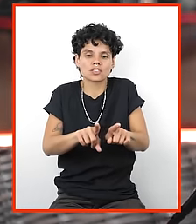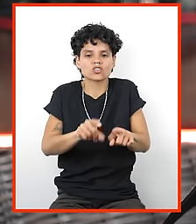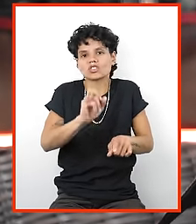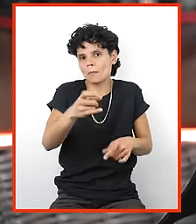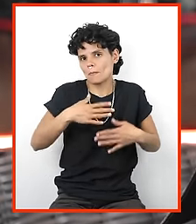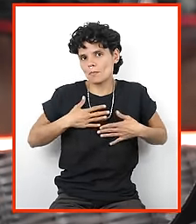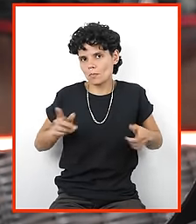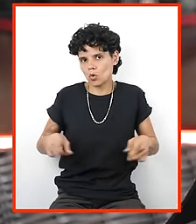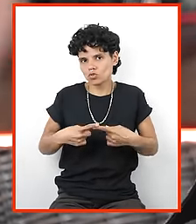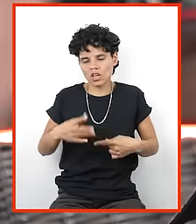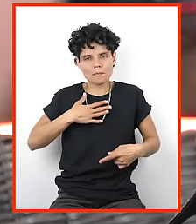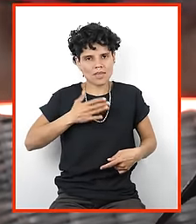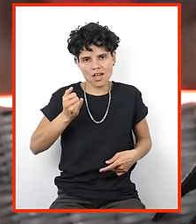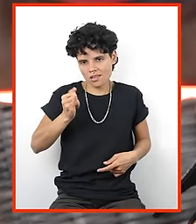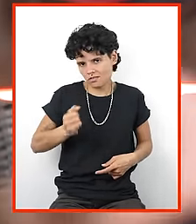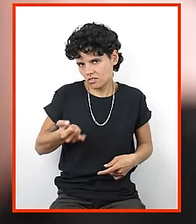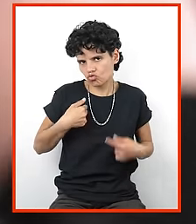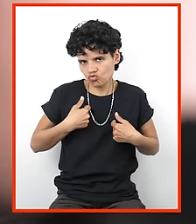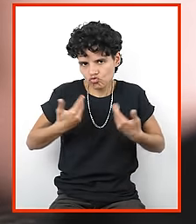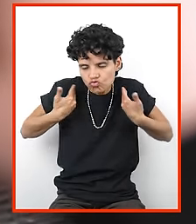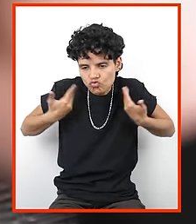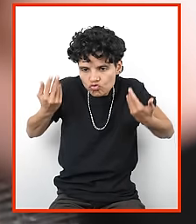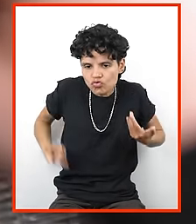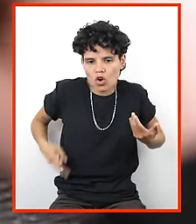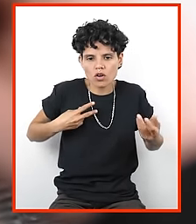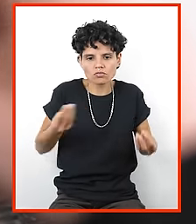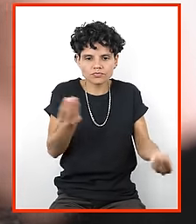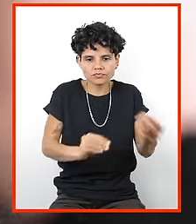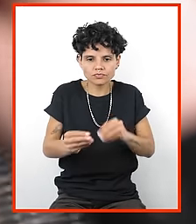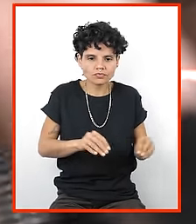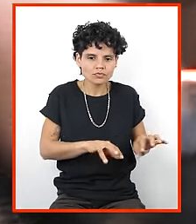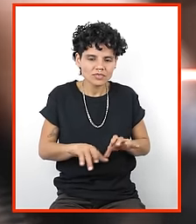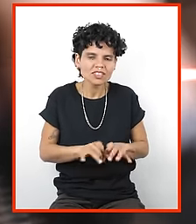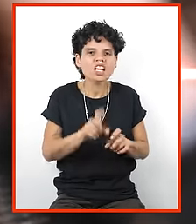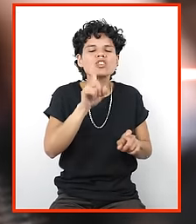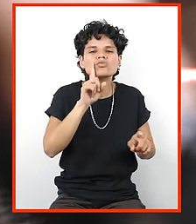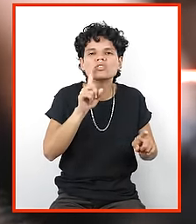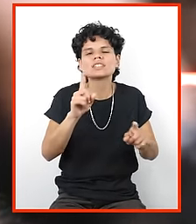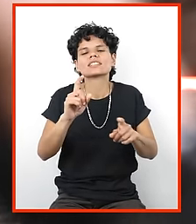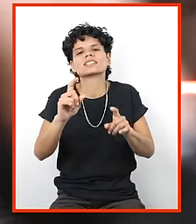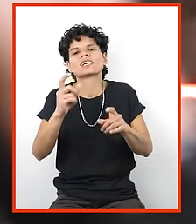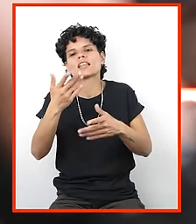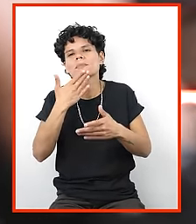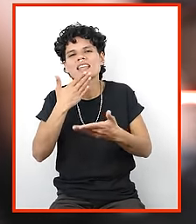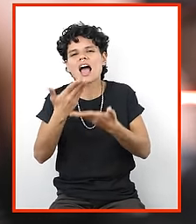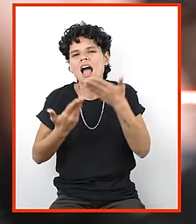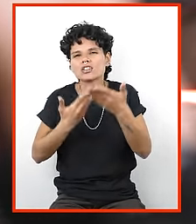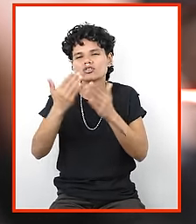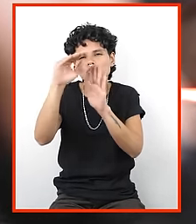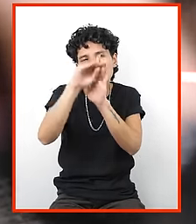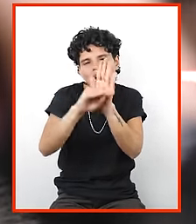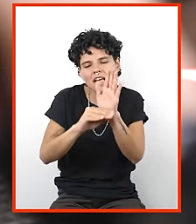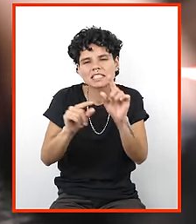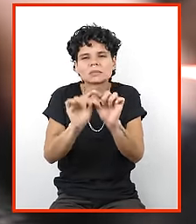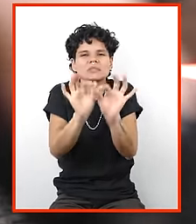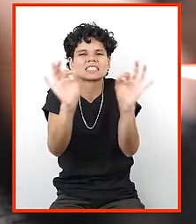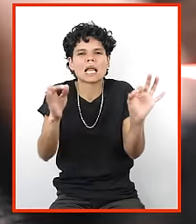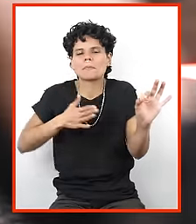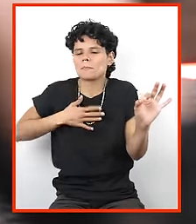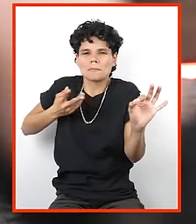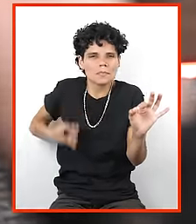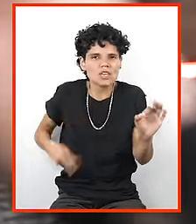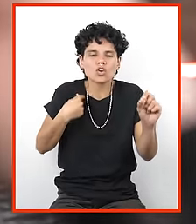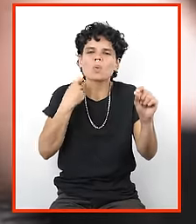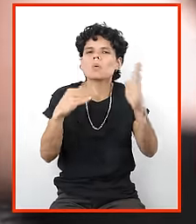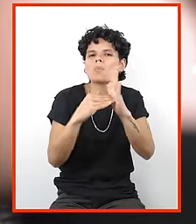de componer como mi música. Yo igual, por ejemplo, para mí es importante el álbum tiene interludios y que son como piezas musicales mías y